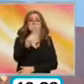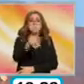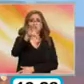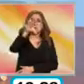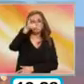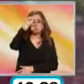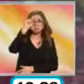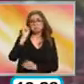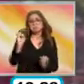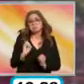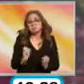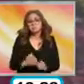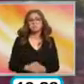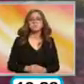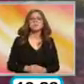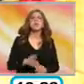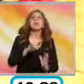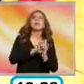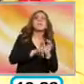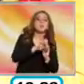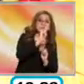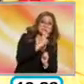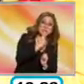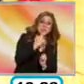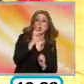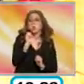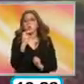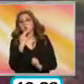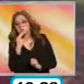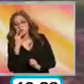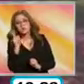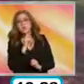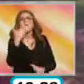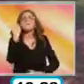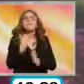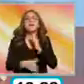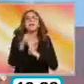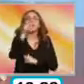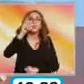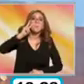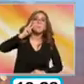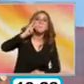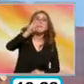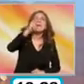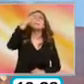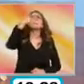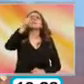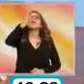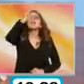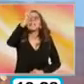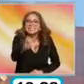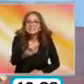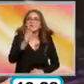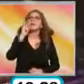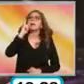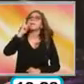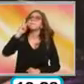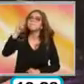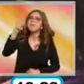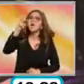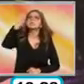No, mira, no es de que te sirva o no te A sirva, ver. que no estamos ni siquiera conscientes de lo que estamos tragando. O sea, entendiéndola, No, exacto.